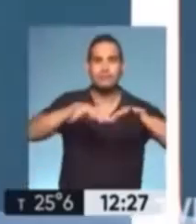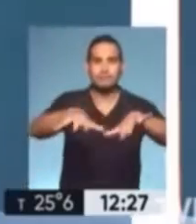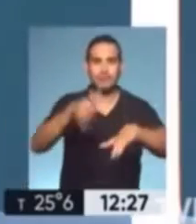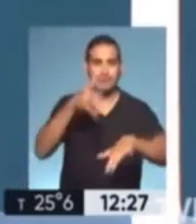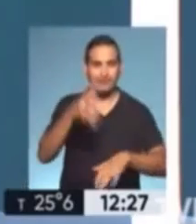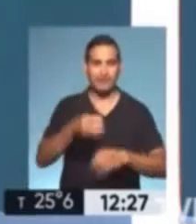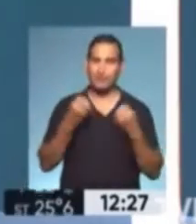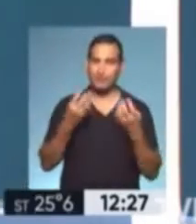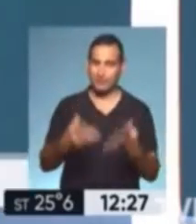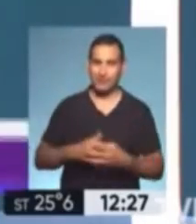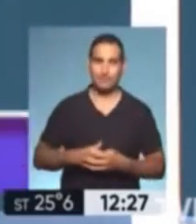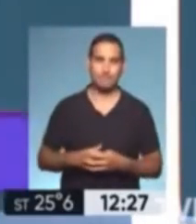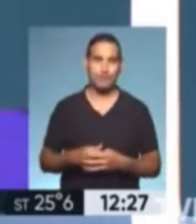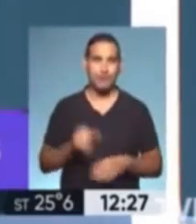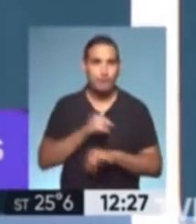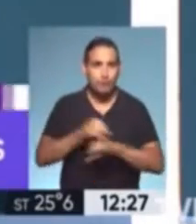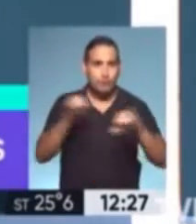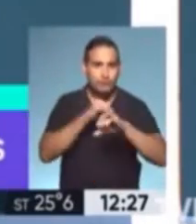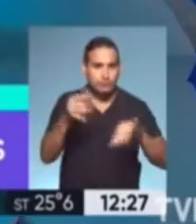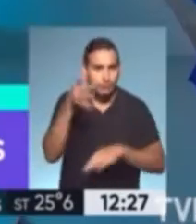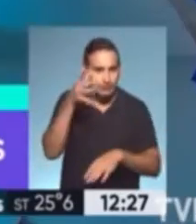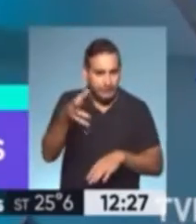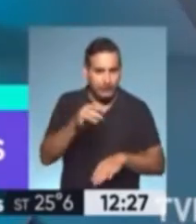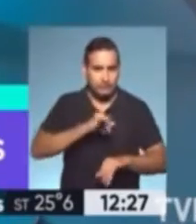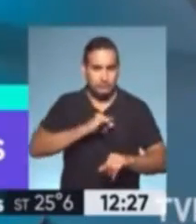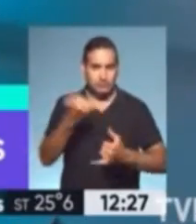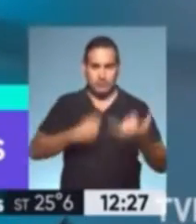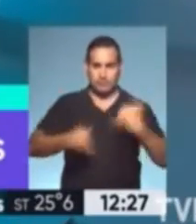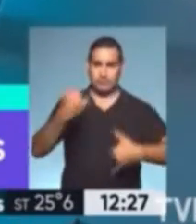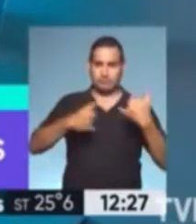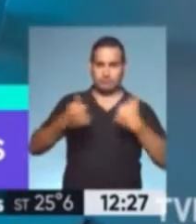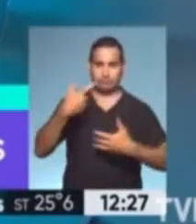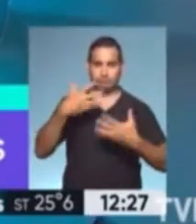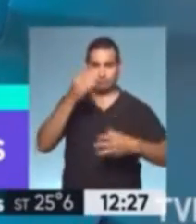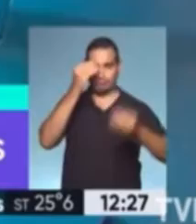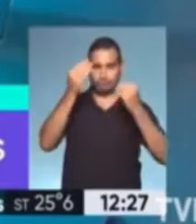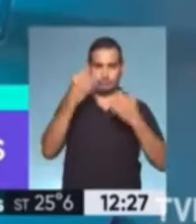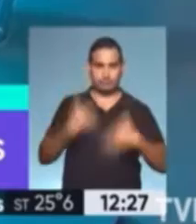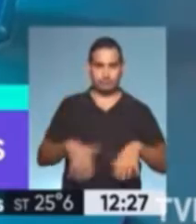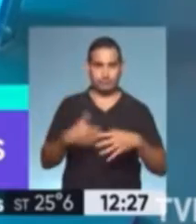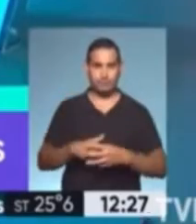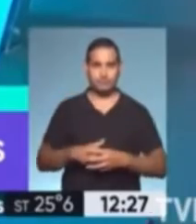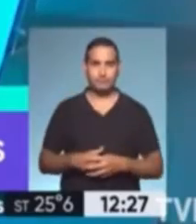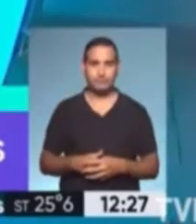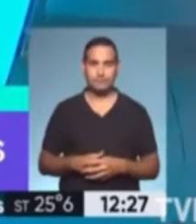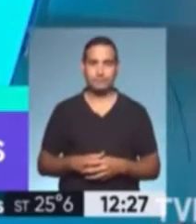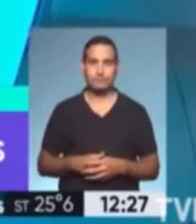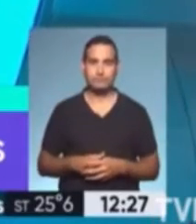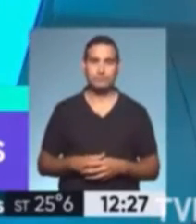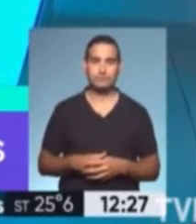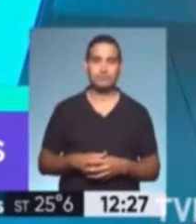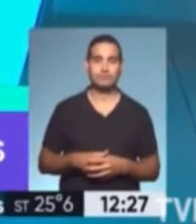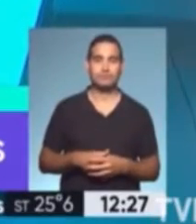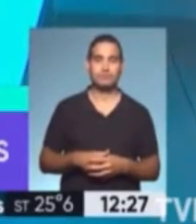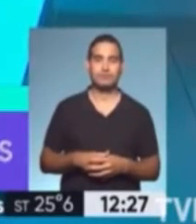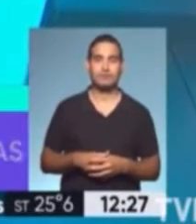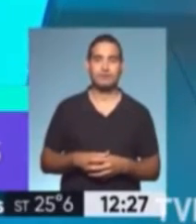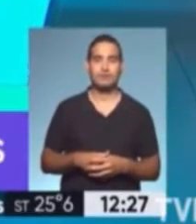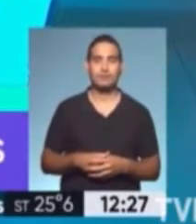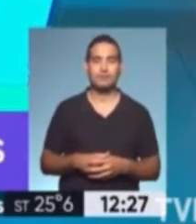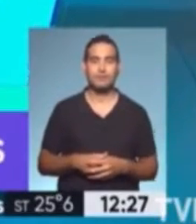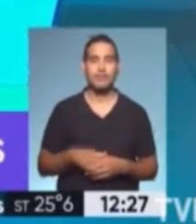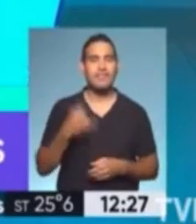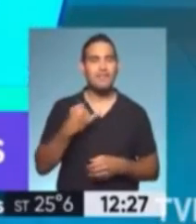¿cómo estás? Muchas gracias. Mucha información. ¿Qué deberíamos tener, ¿no?, como sociedad a la hora de informarnos y a la hora también de empezar a